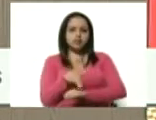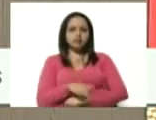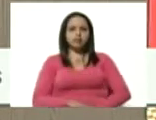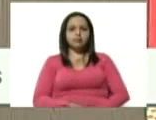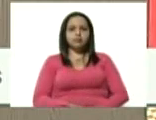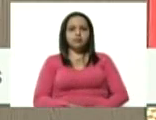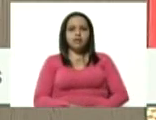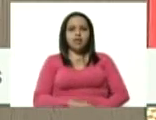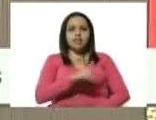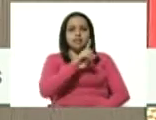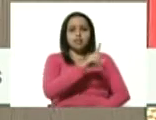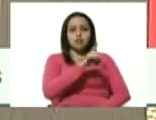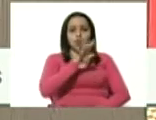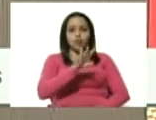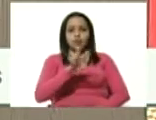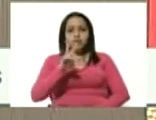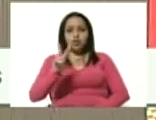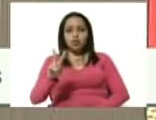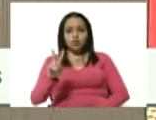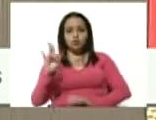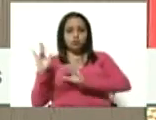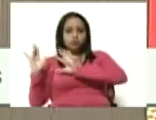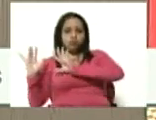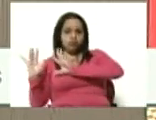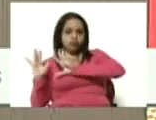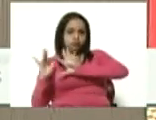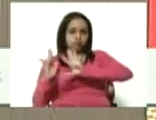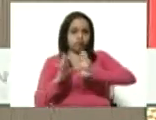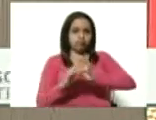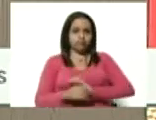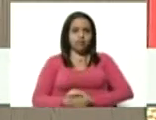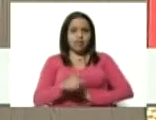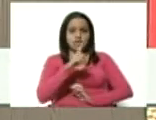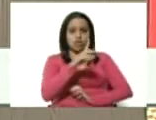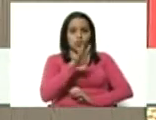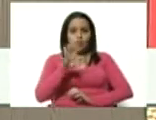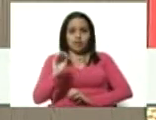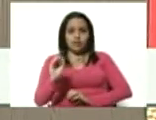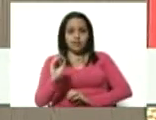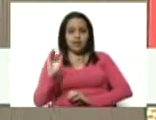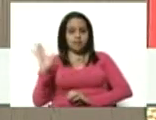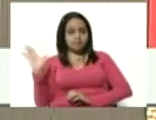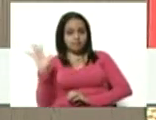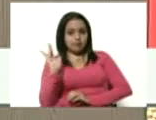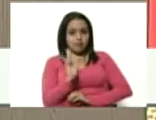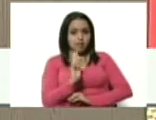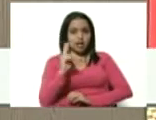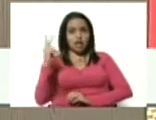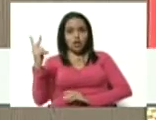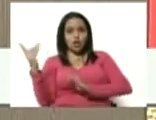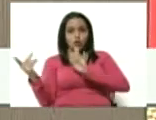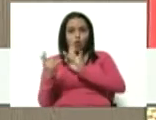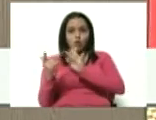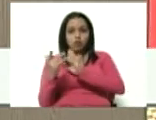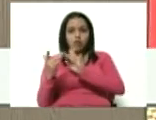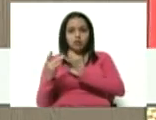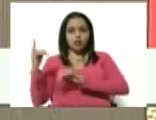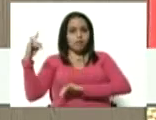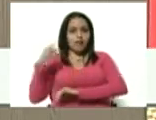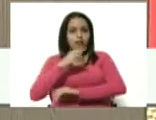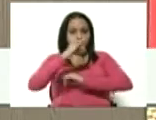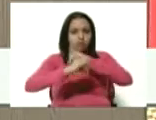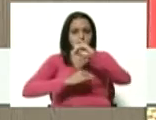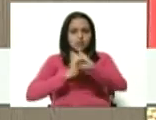Son 142 casos, 140 importados y 2 casos de contacto con viajero